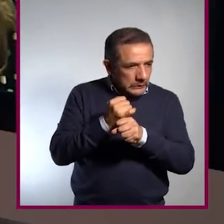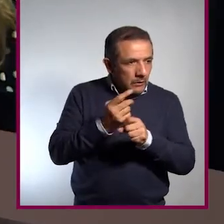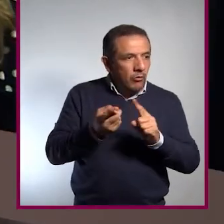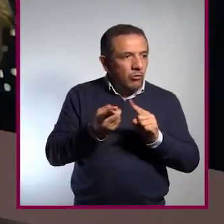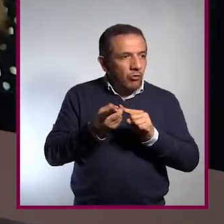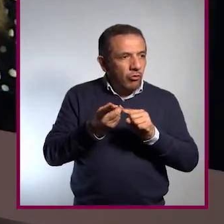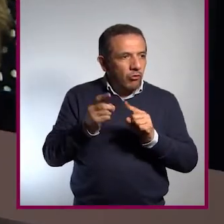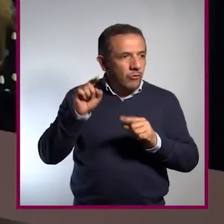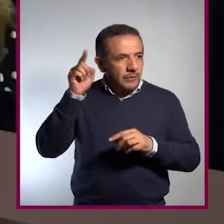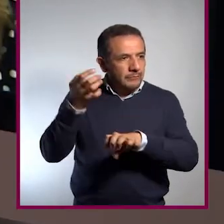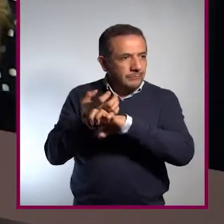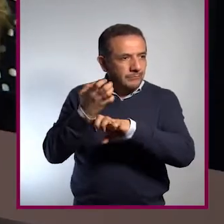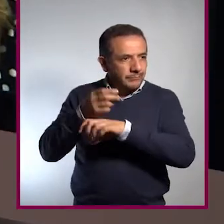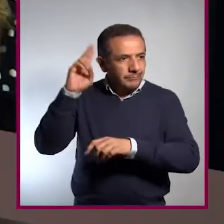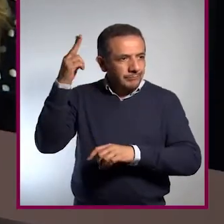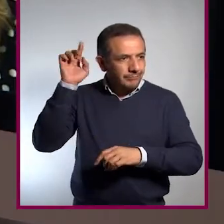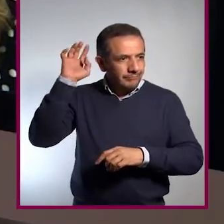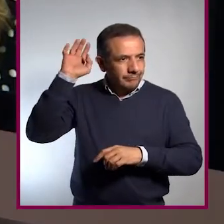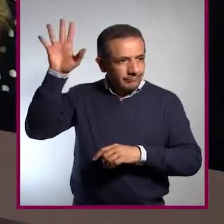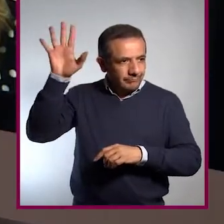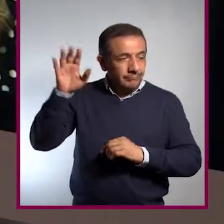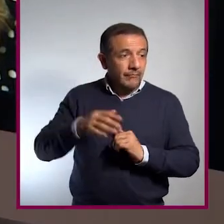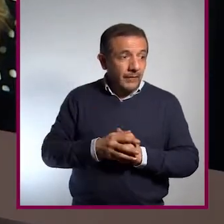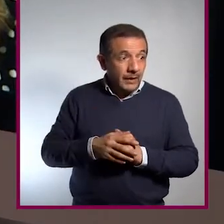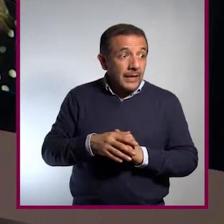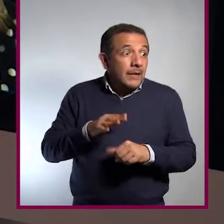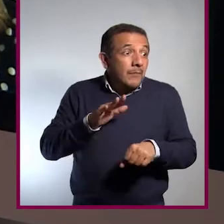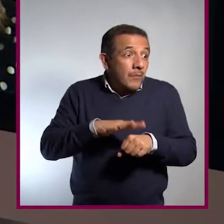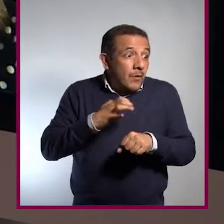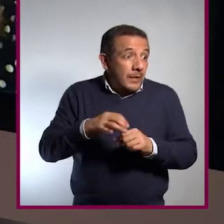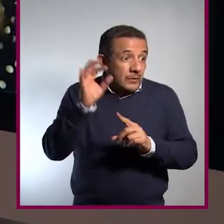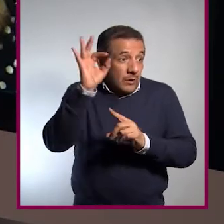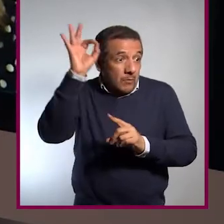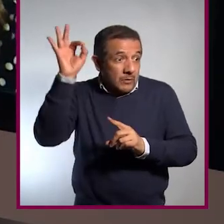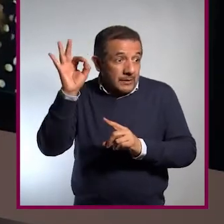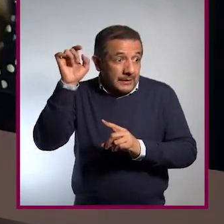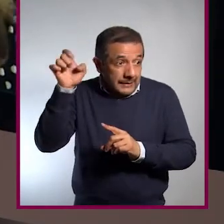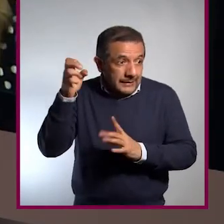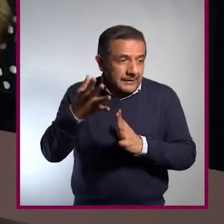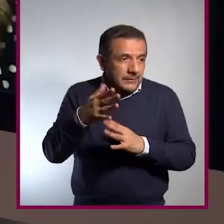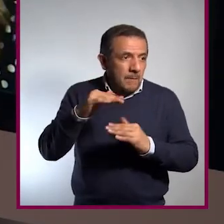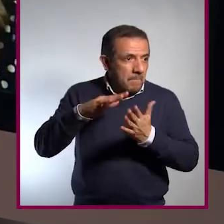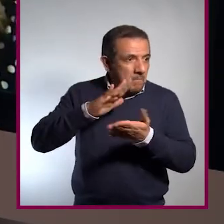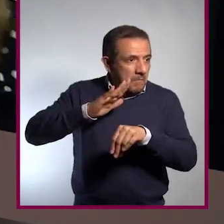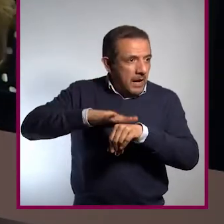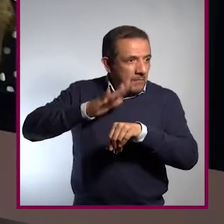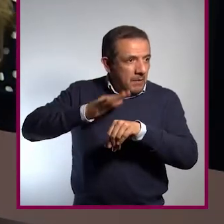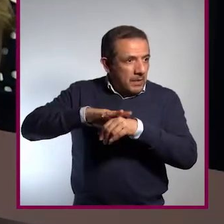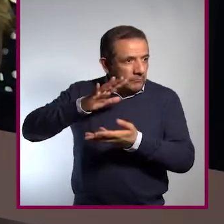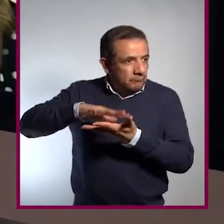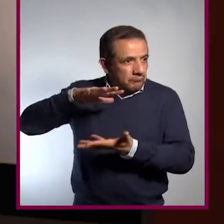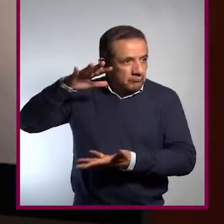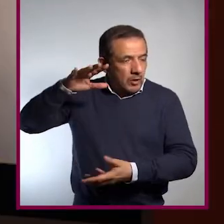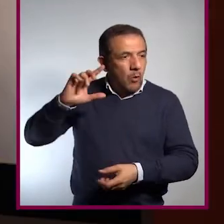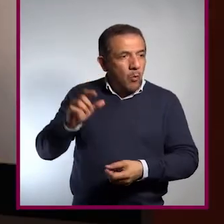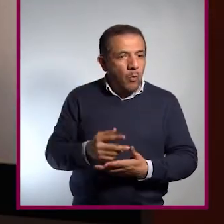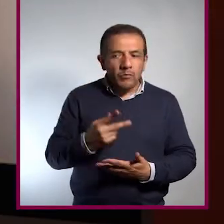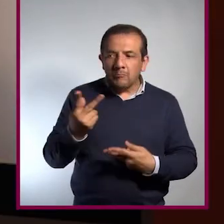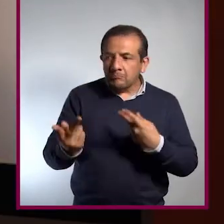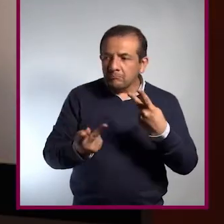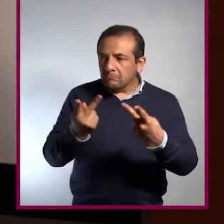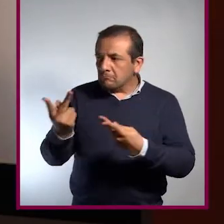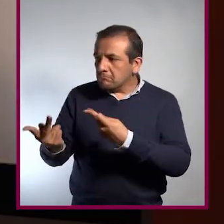aplicada se realizó en universidades. Entonces, el porcentaje de esto continúa creciendo cada vez que realizan esta